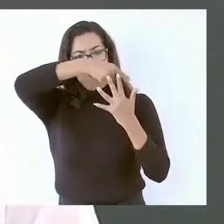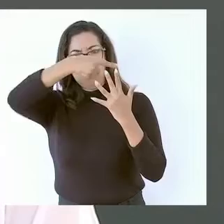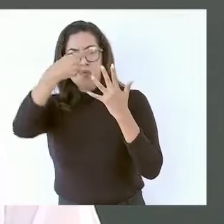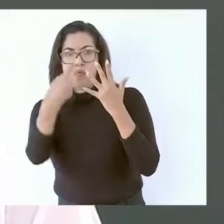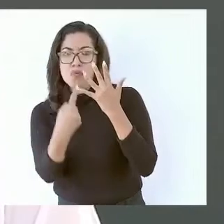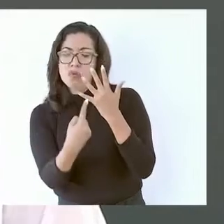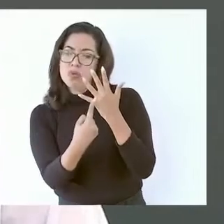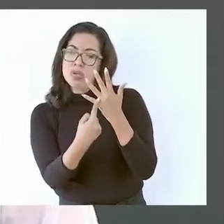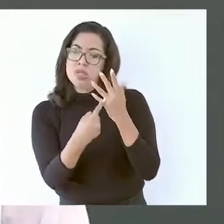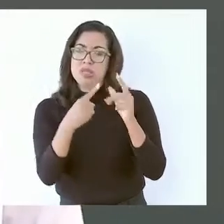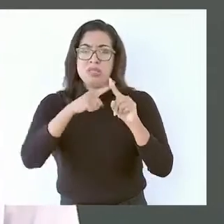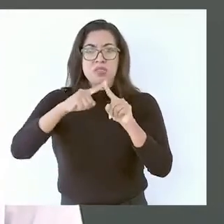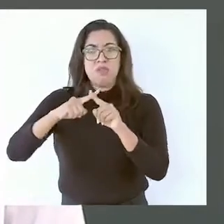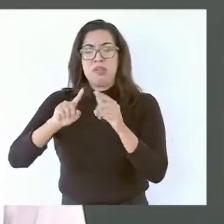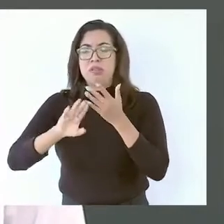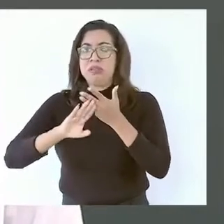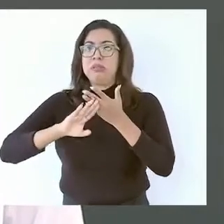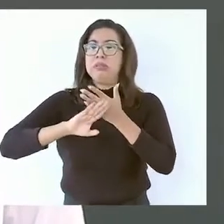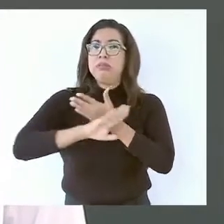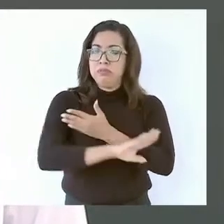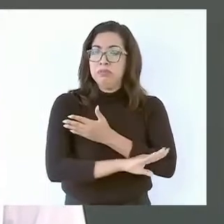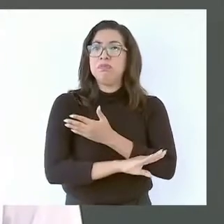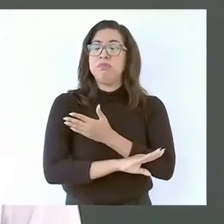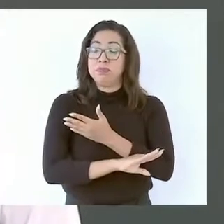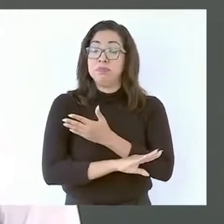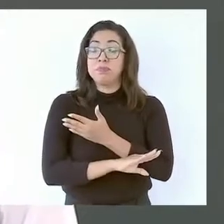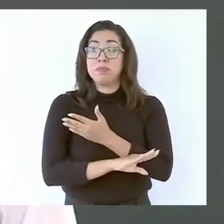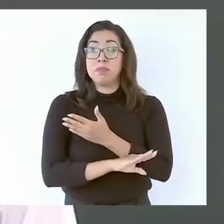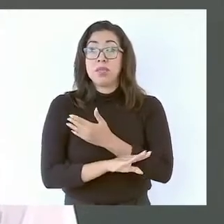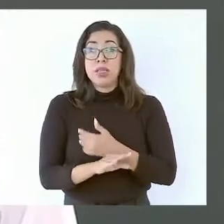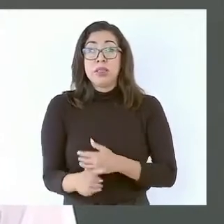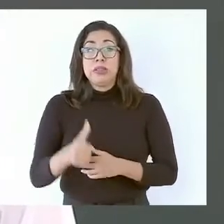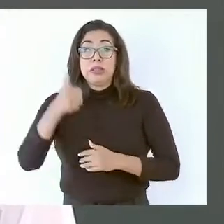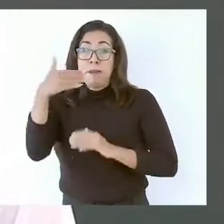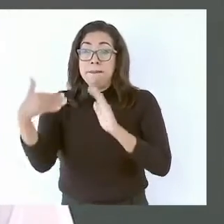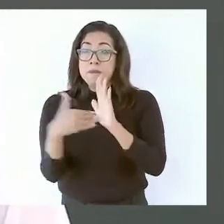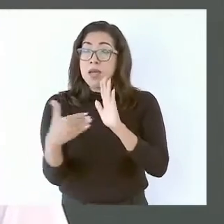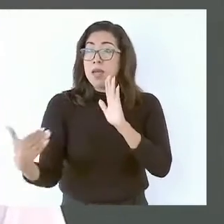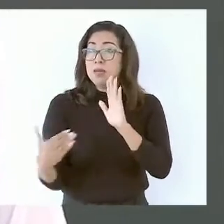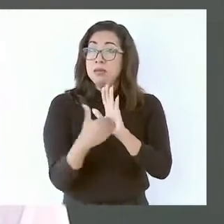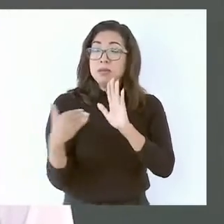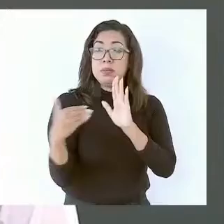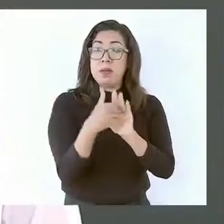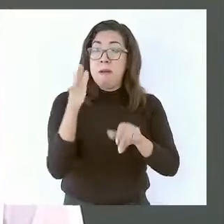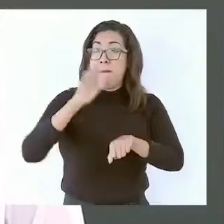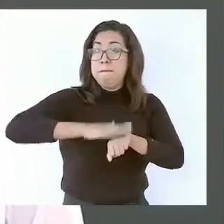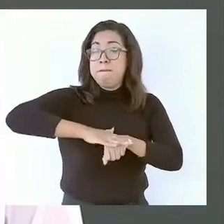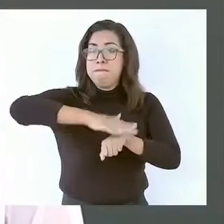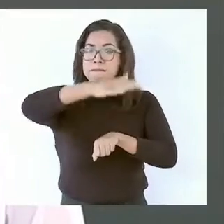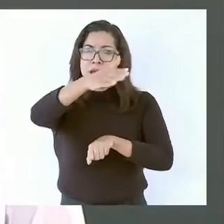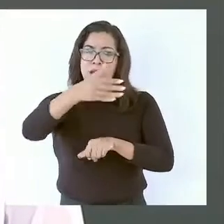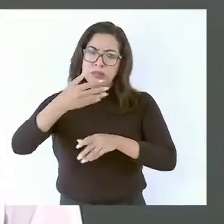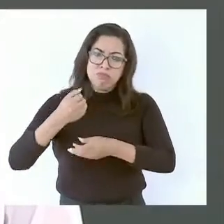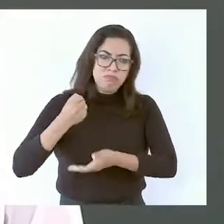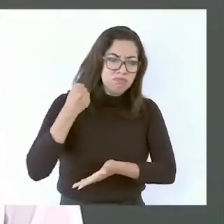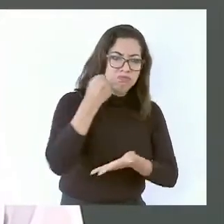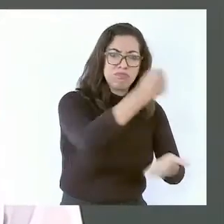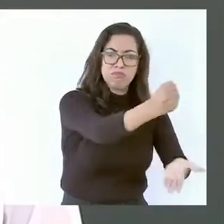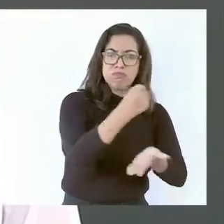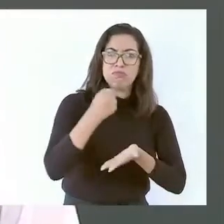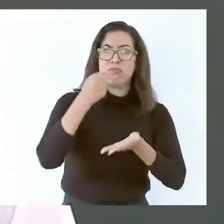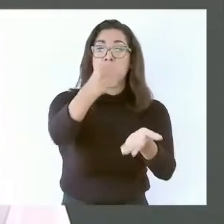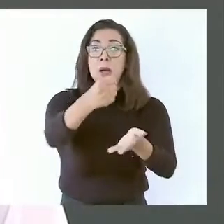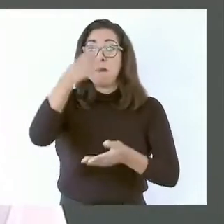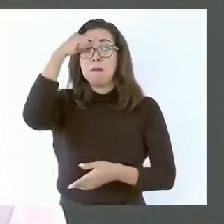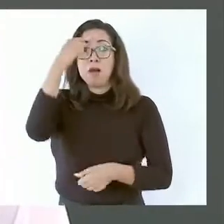Invertimos casi 1,000 millones de pesos para fortalecer en un 600% la infraestructura hospitalaria y brindar